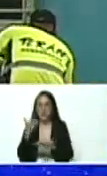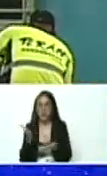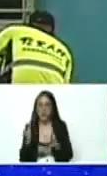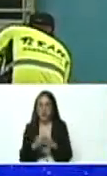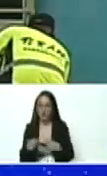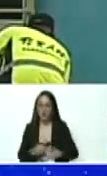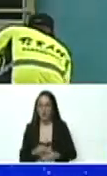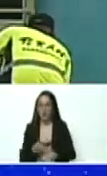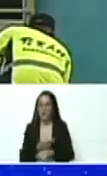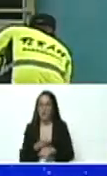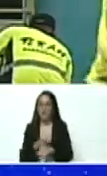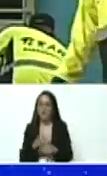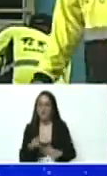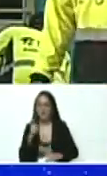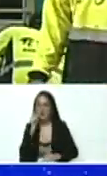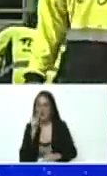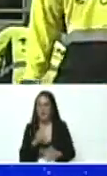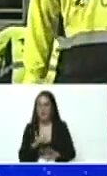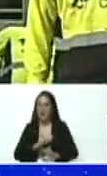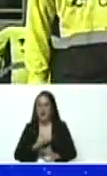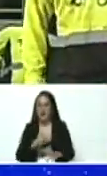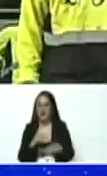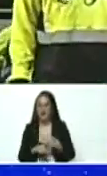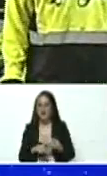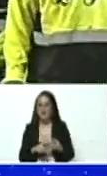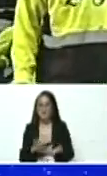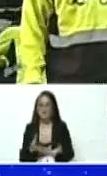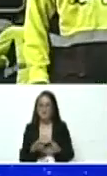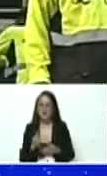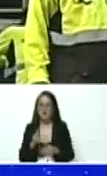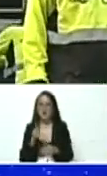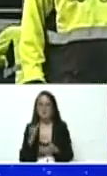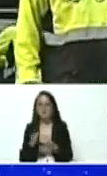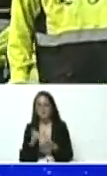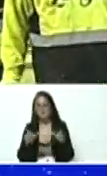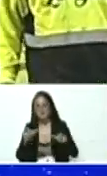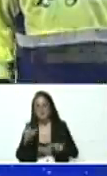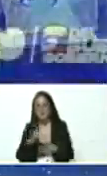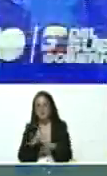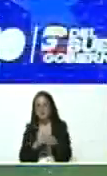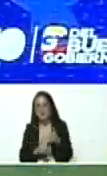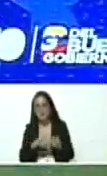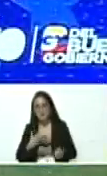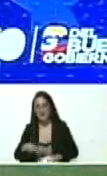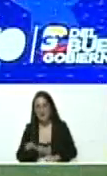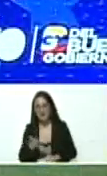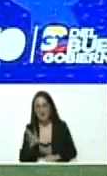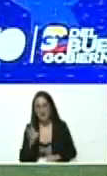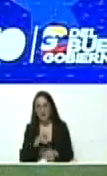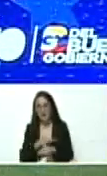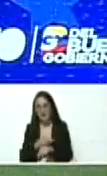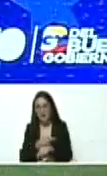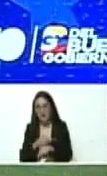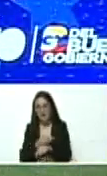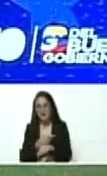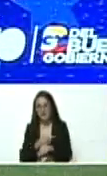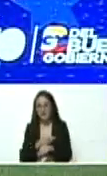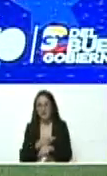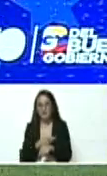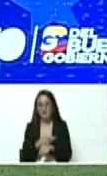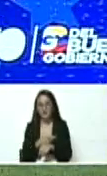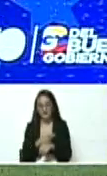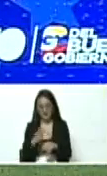ustedes, gobernador, alcalde, compañeros vicepresidentes de gobierno, a Rodrigo